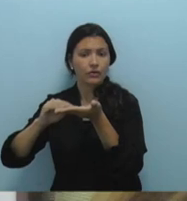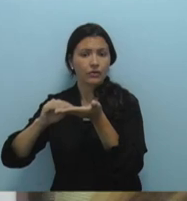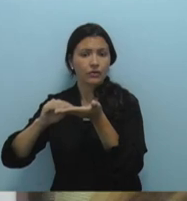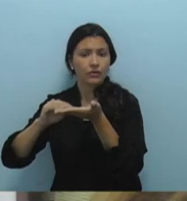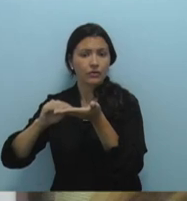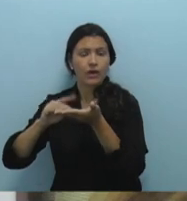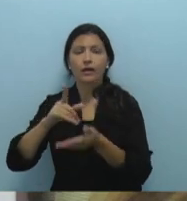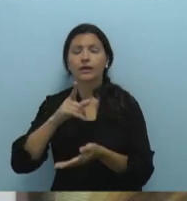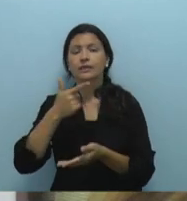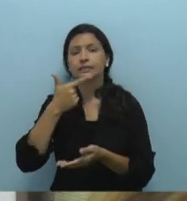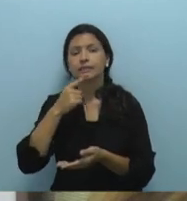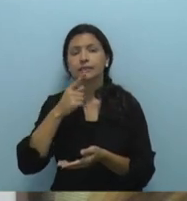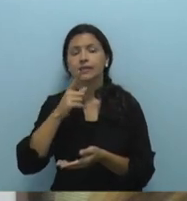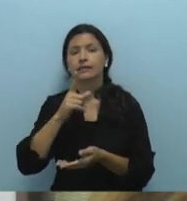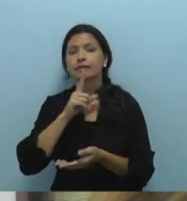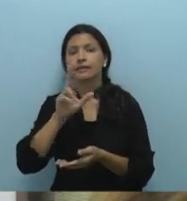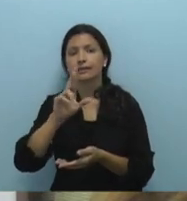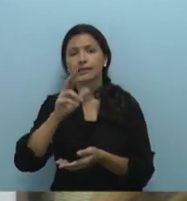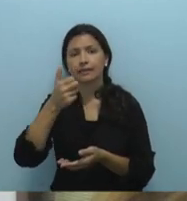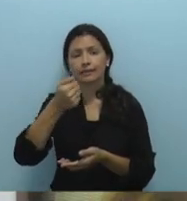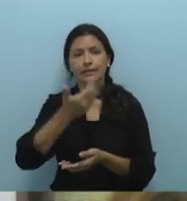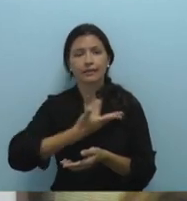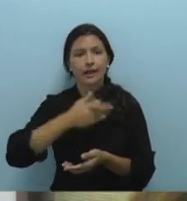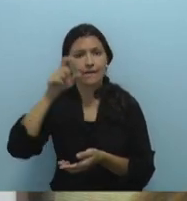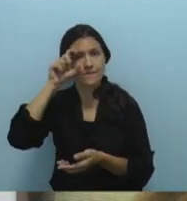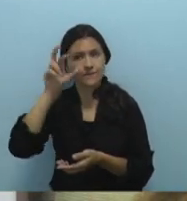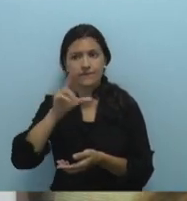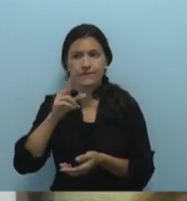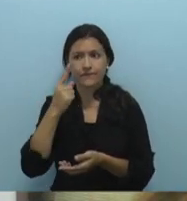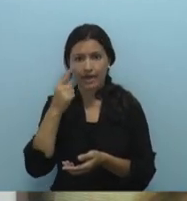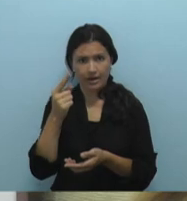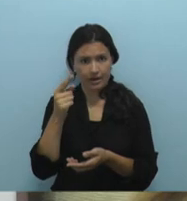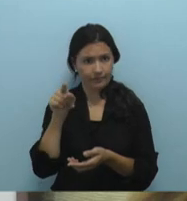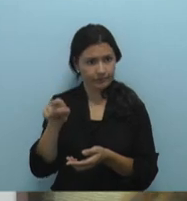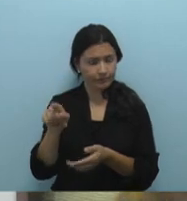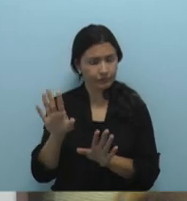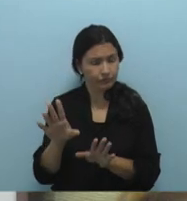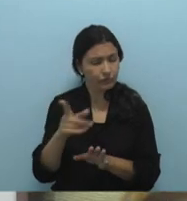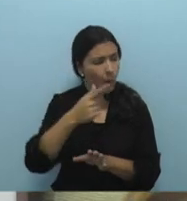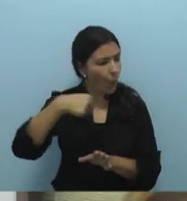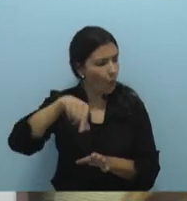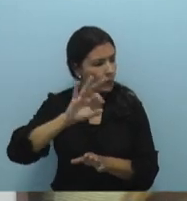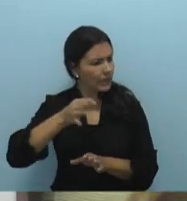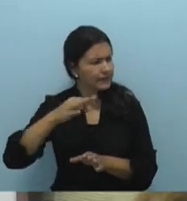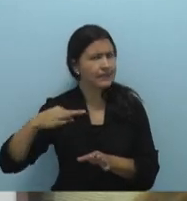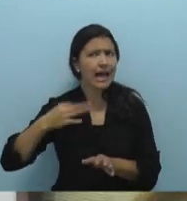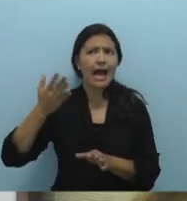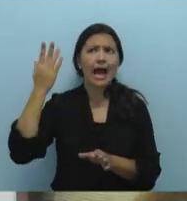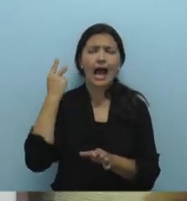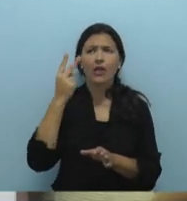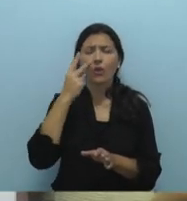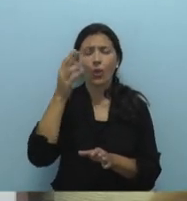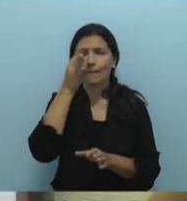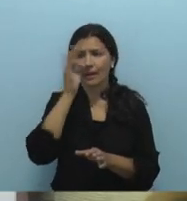Lorenzo, Armando Traferri. Todos ustedes saben que el 18 de diciembre del año 2020,